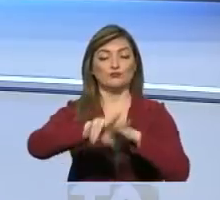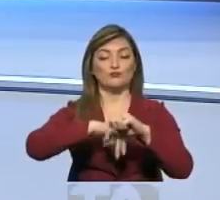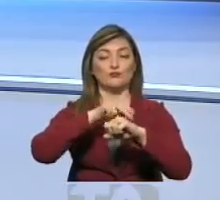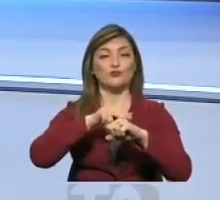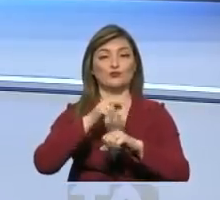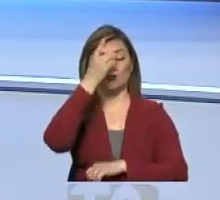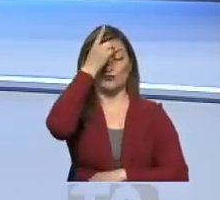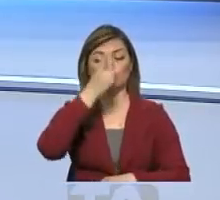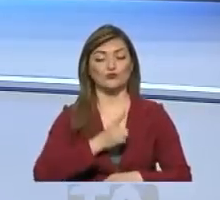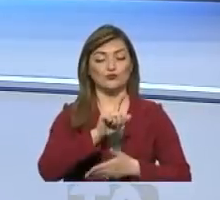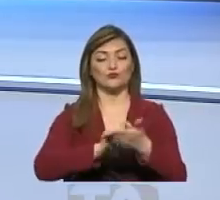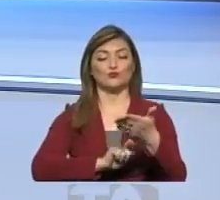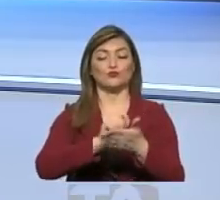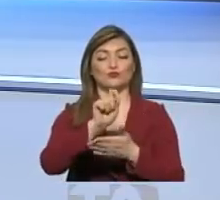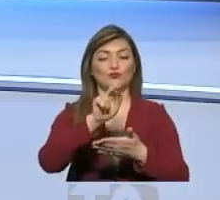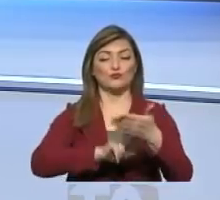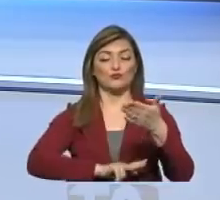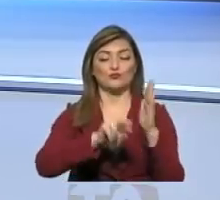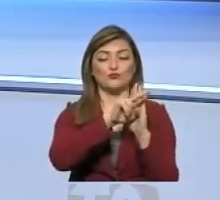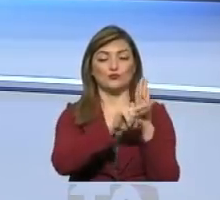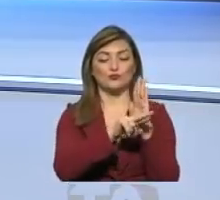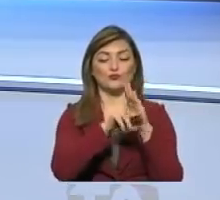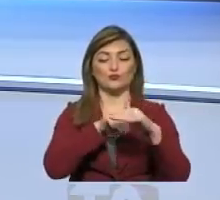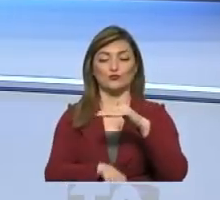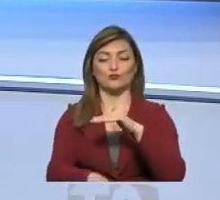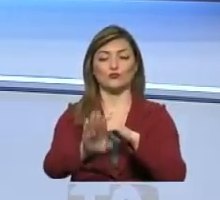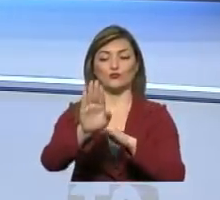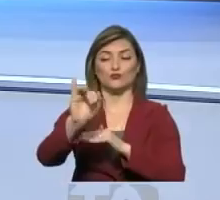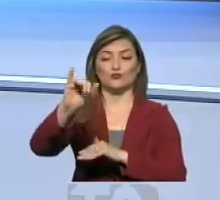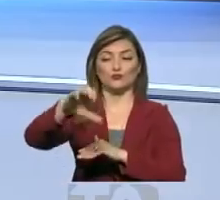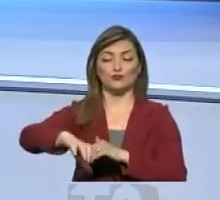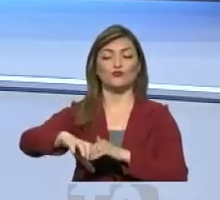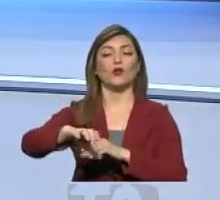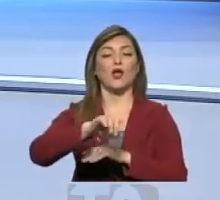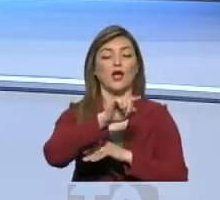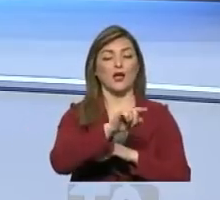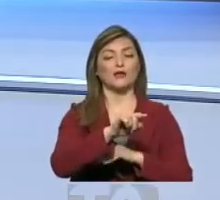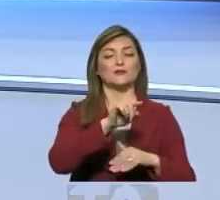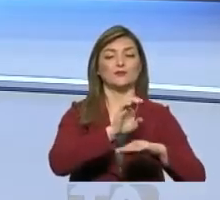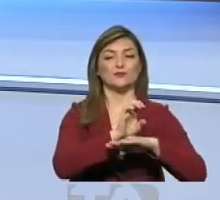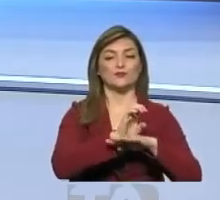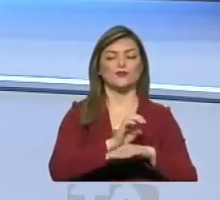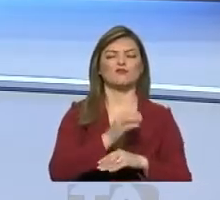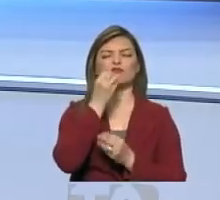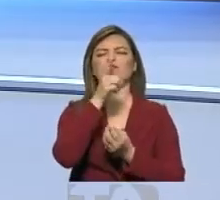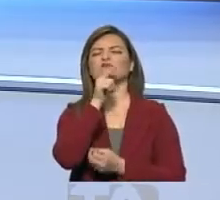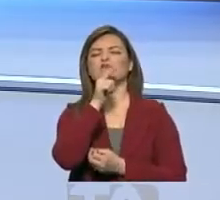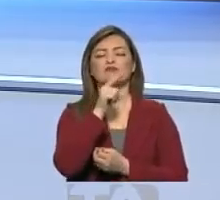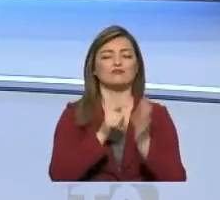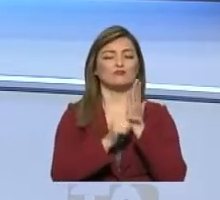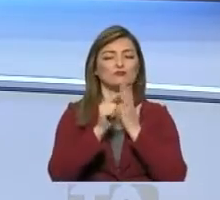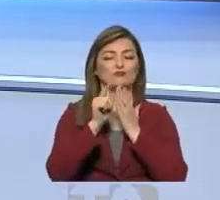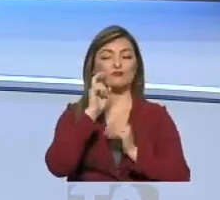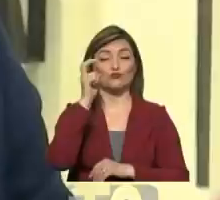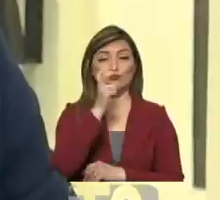además resolvió aprobar la homologación de requisitos para ingresar a las Islas Galápagos. Así lo anunció el ministro de Turismo, Nils